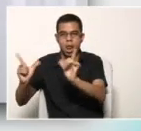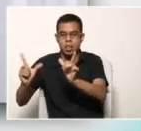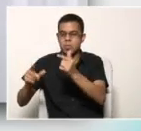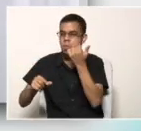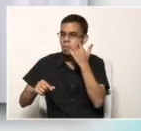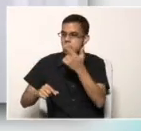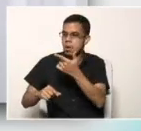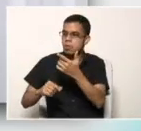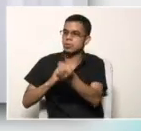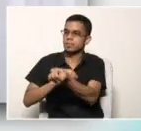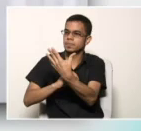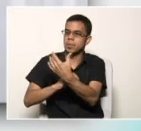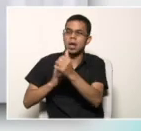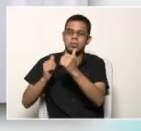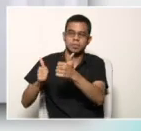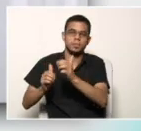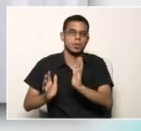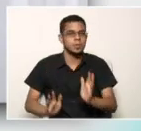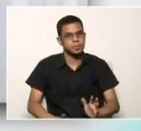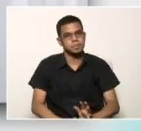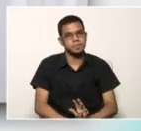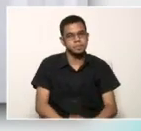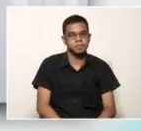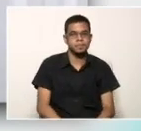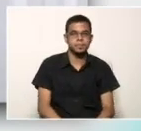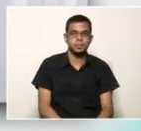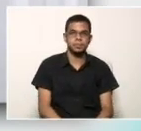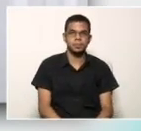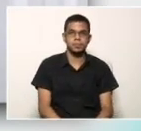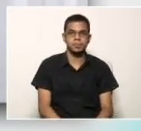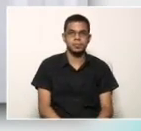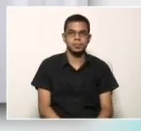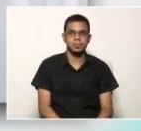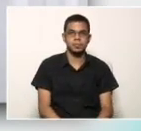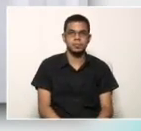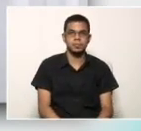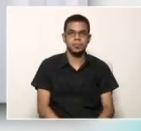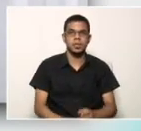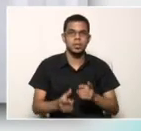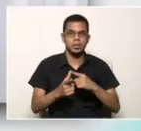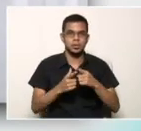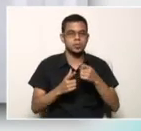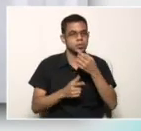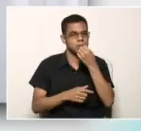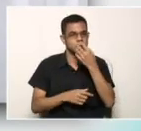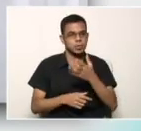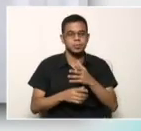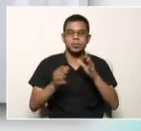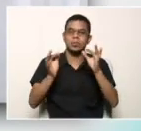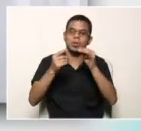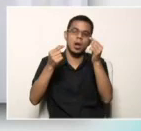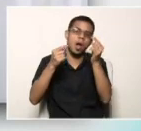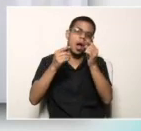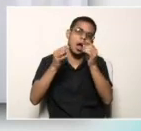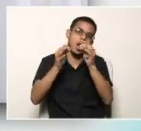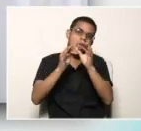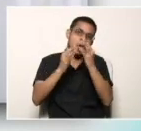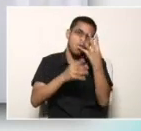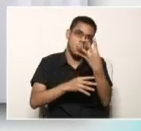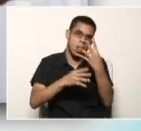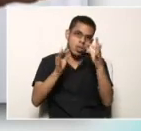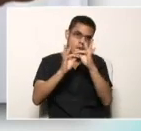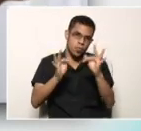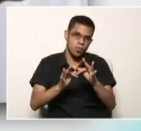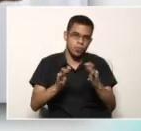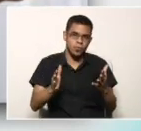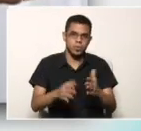maneras de detectar el por qué mi computadora no da video. Entonces, gracias por